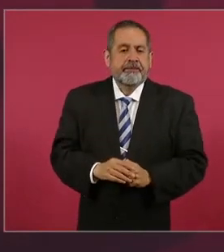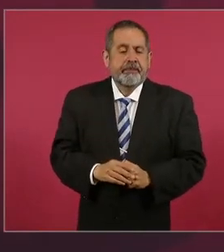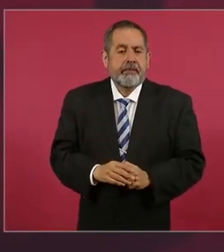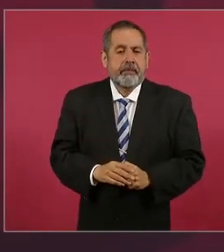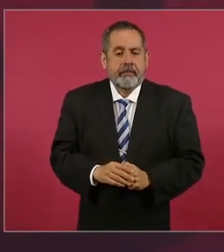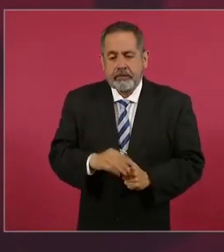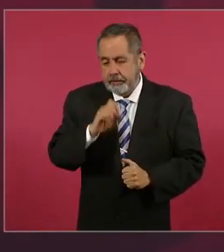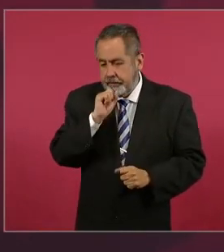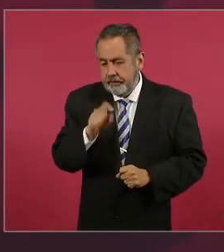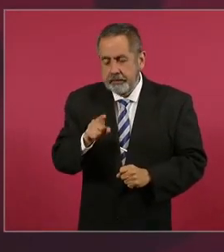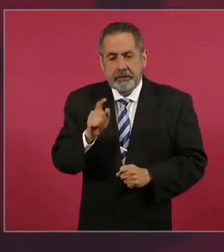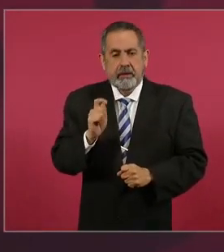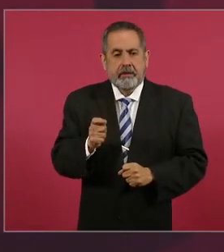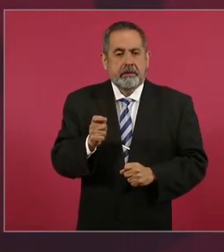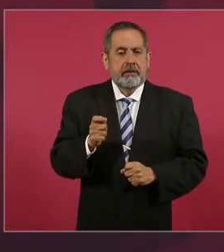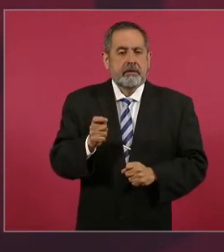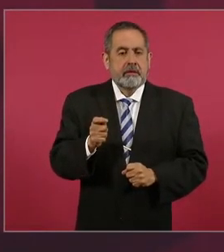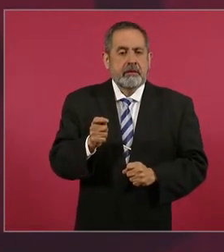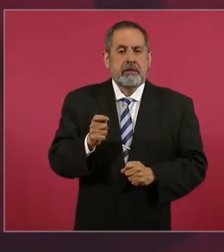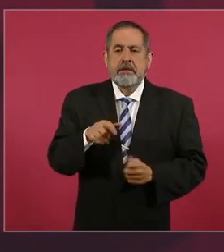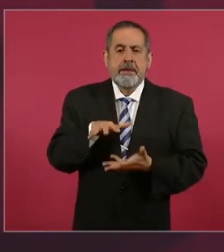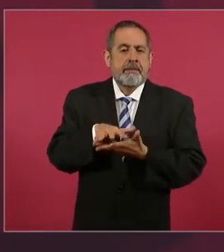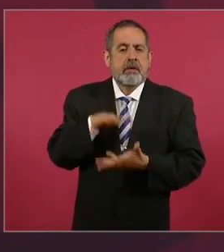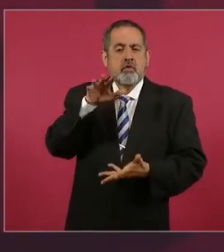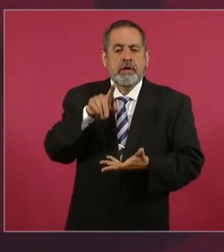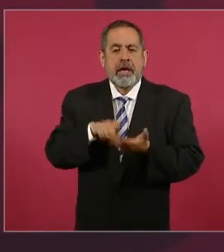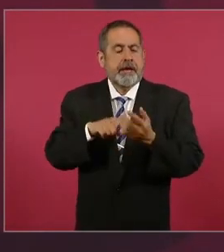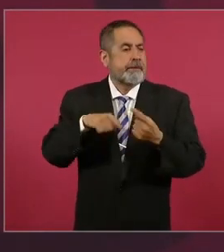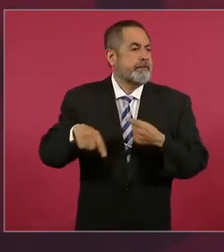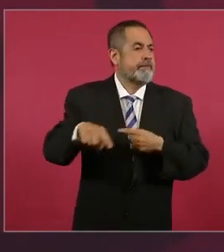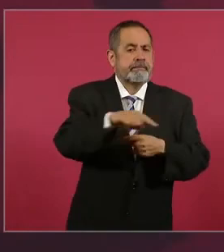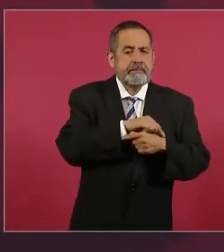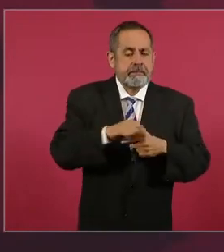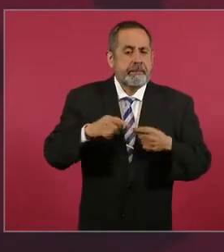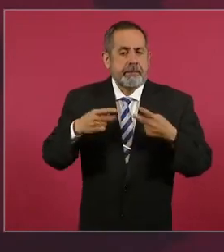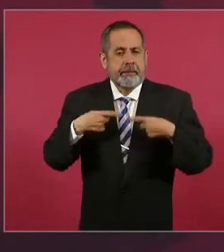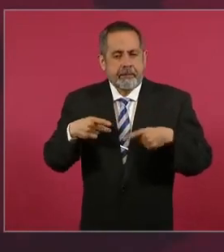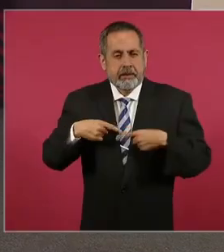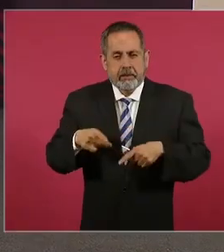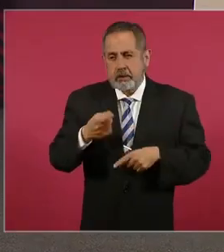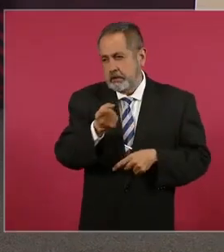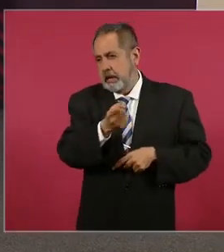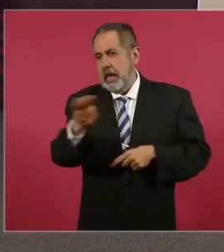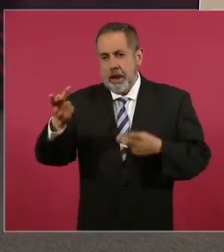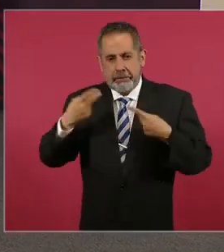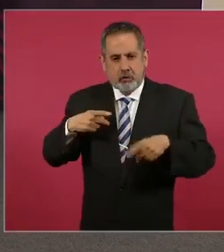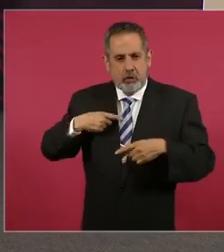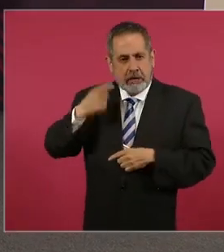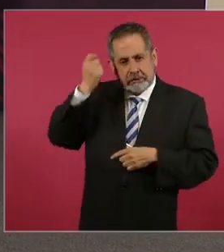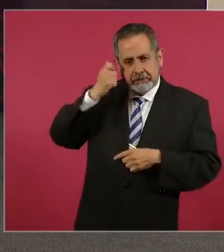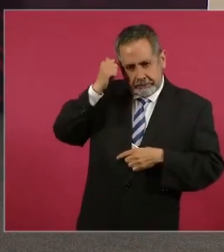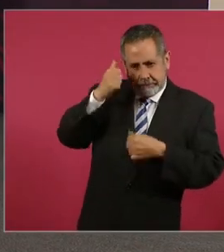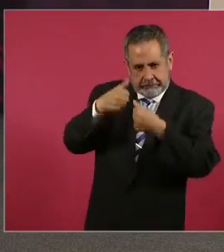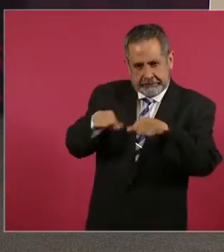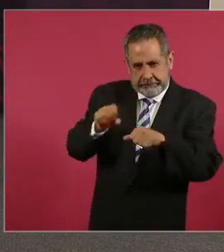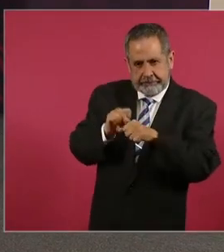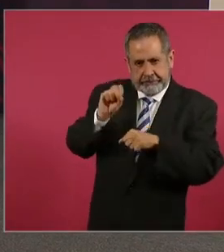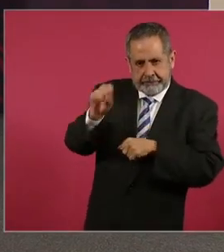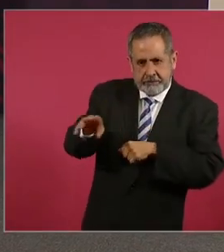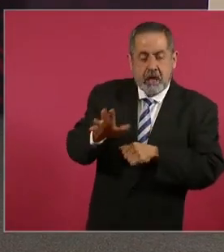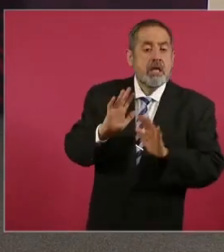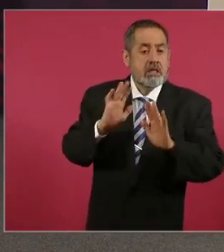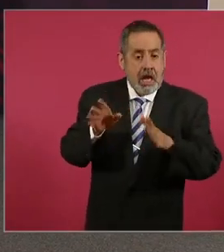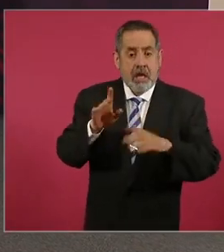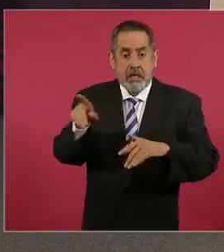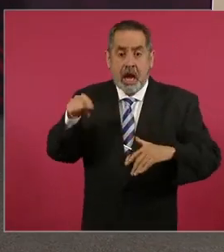inclusive la mayoría de los beneficiarios de los programas de bienestar ya está